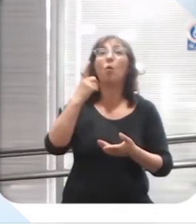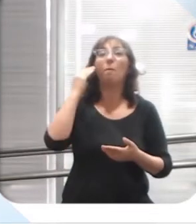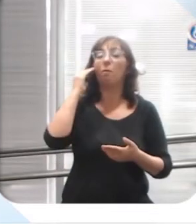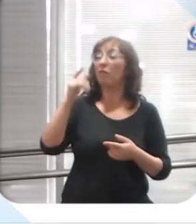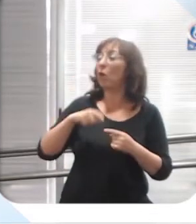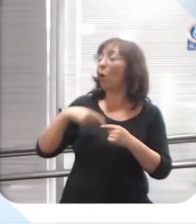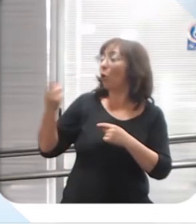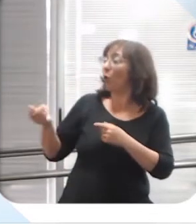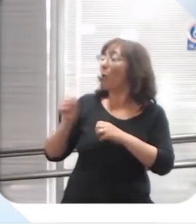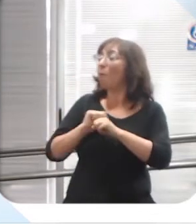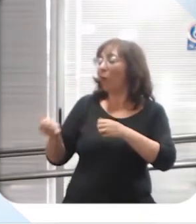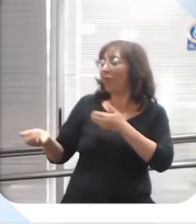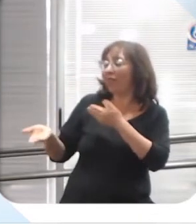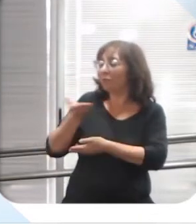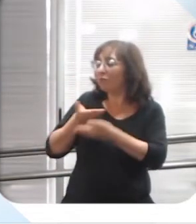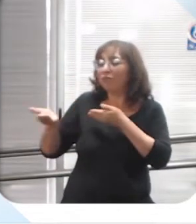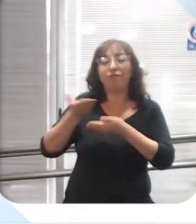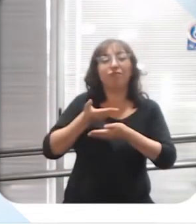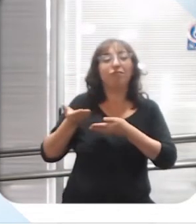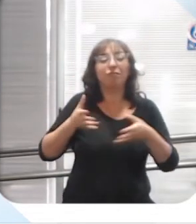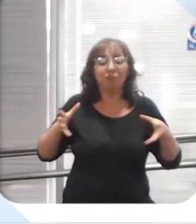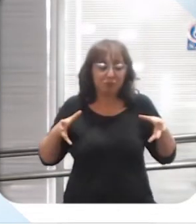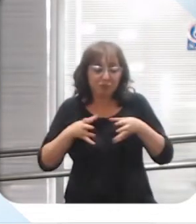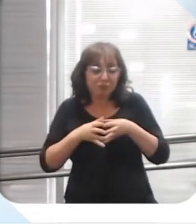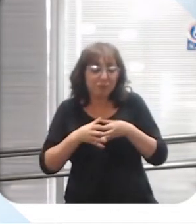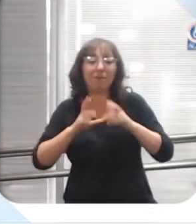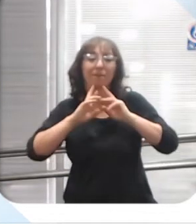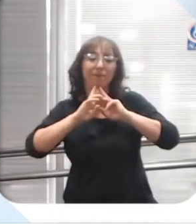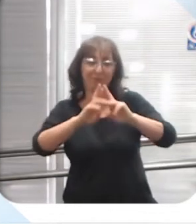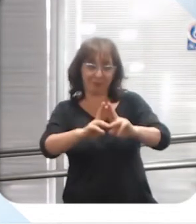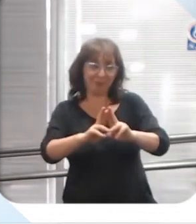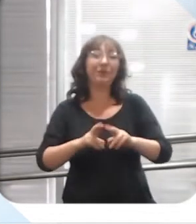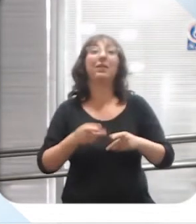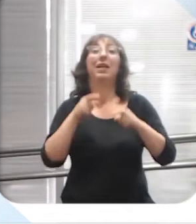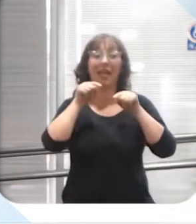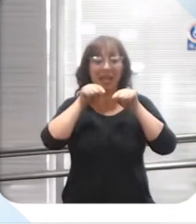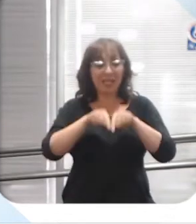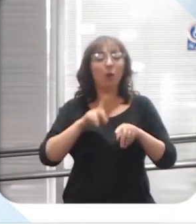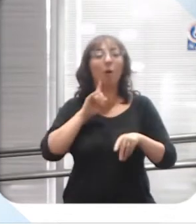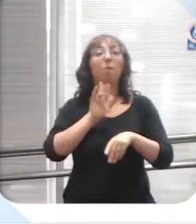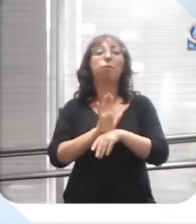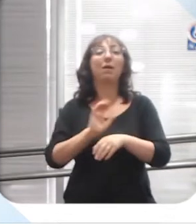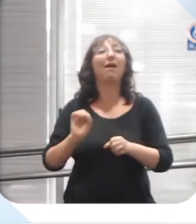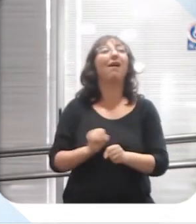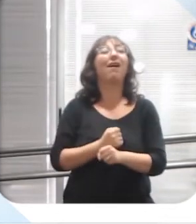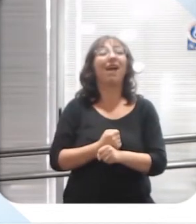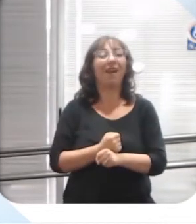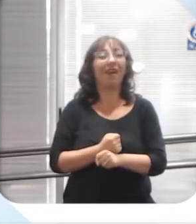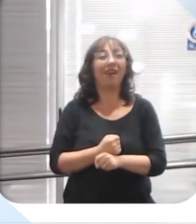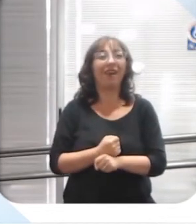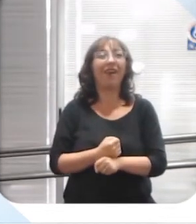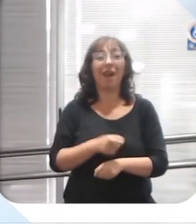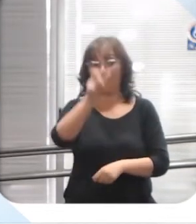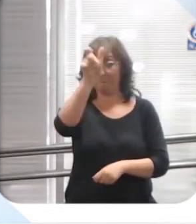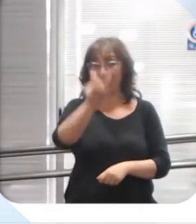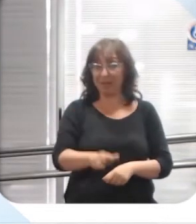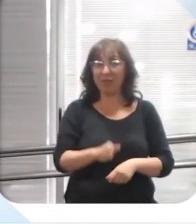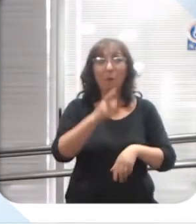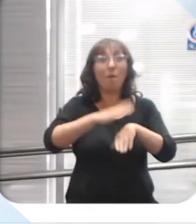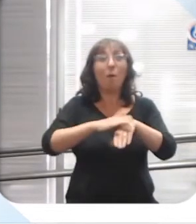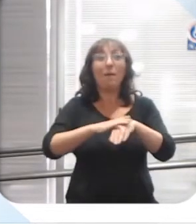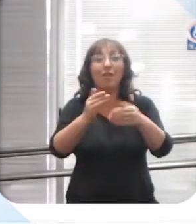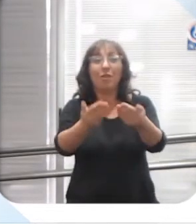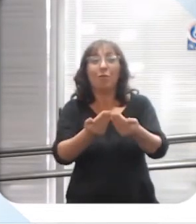o de otro, se puedan abordar en conjunto. Esto, además de ser una ganancia para las personas en el momento